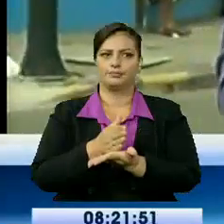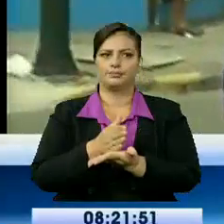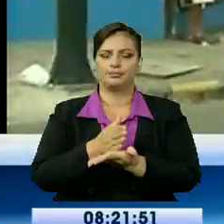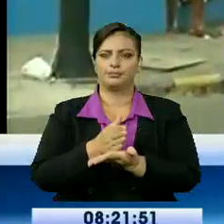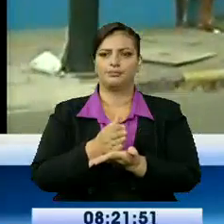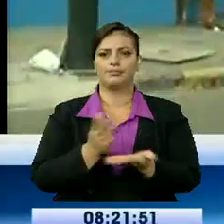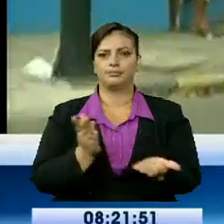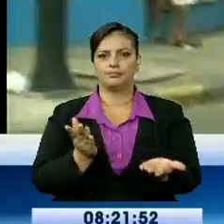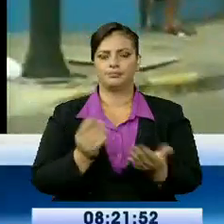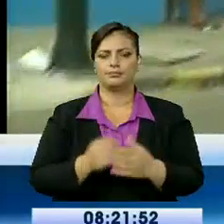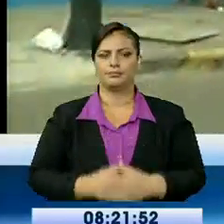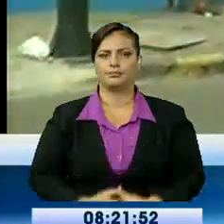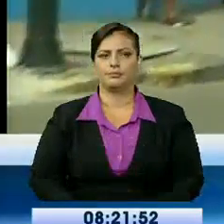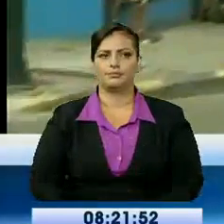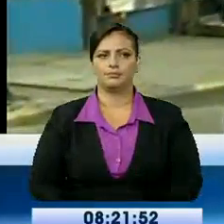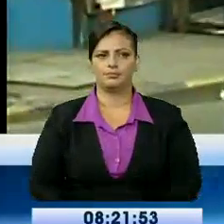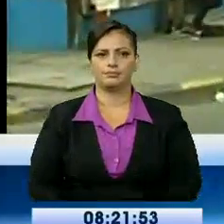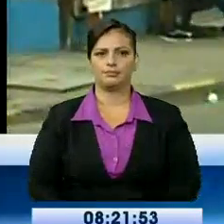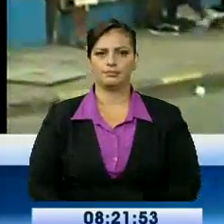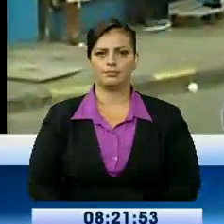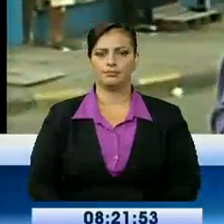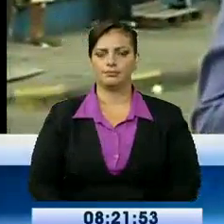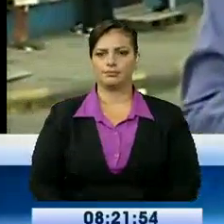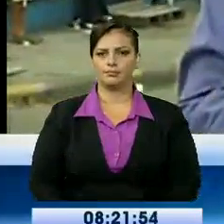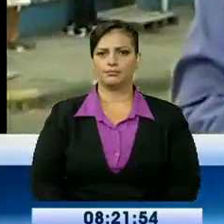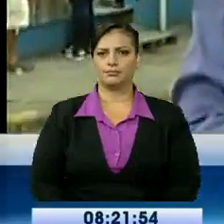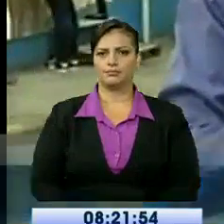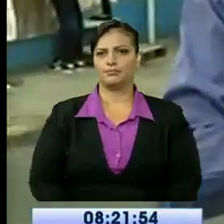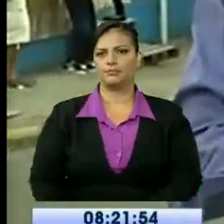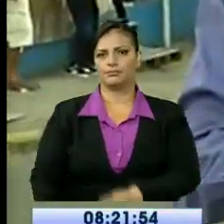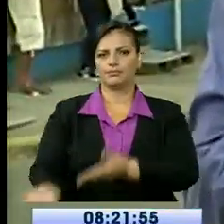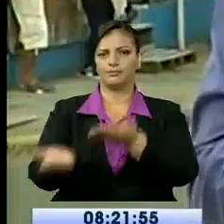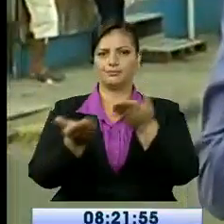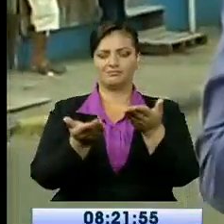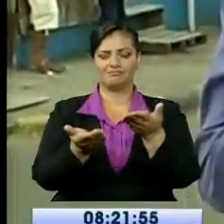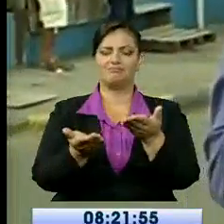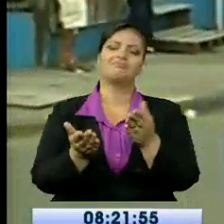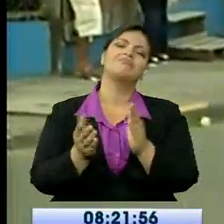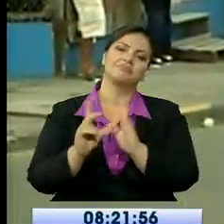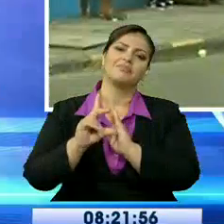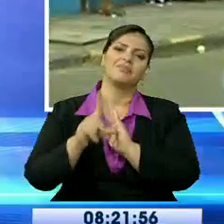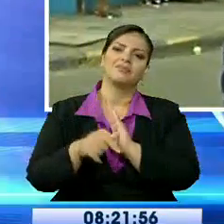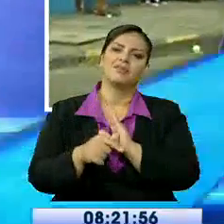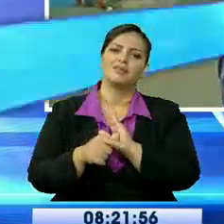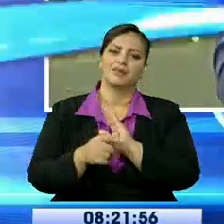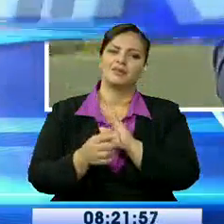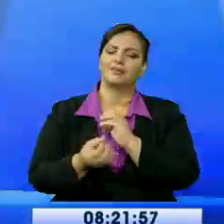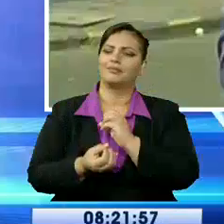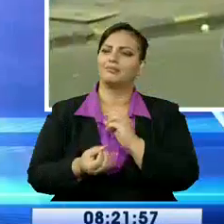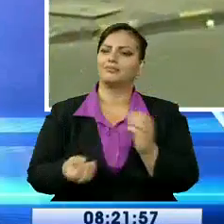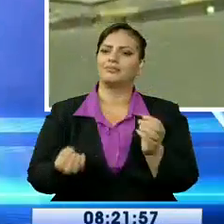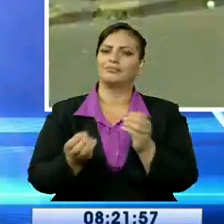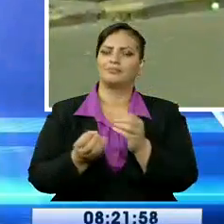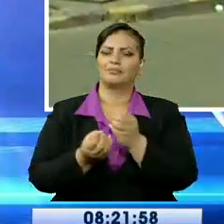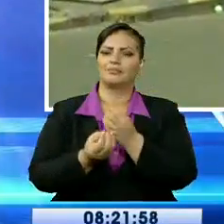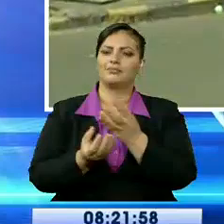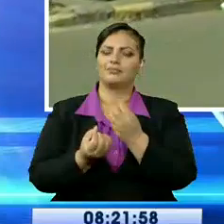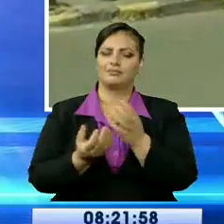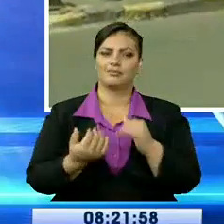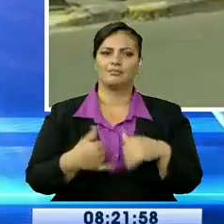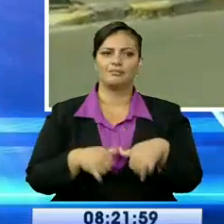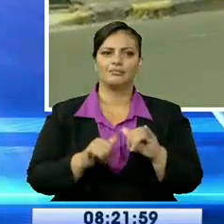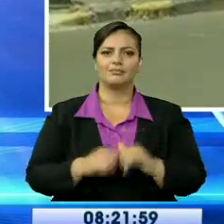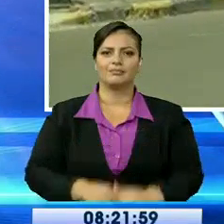permanecer acá, pero por ahora reiteramos, nos vamos a estudios. Más adelante seguiremos con mayor información.